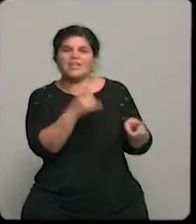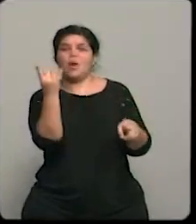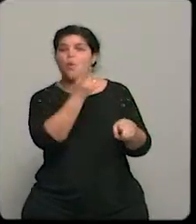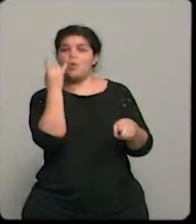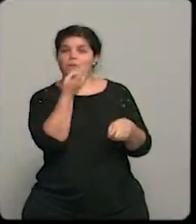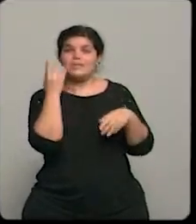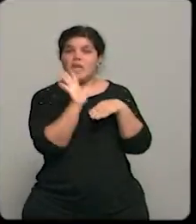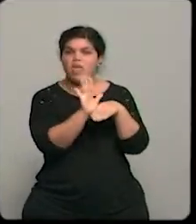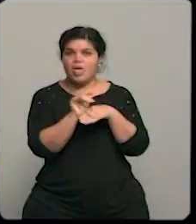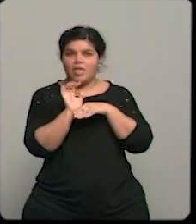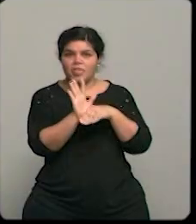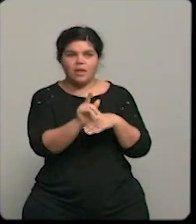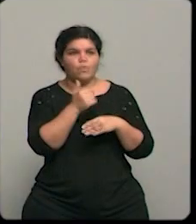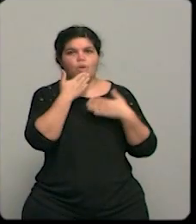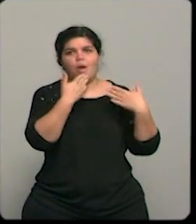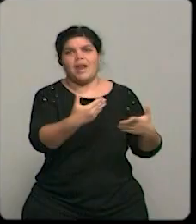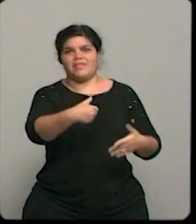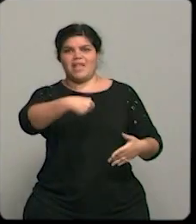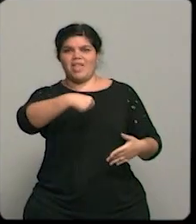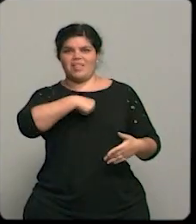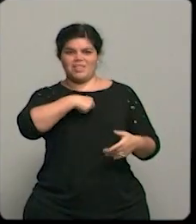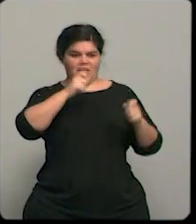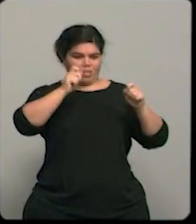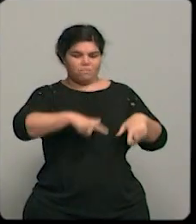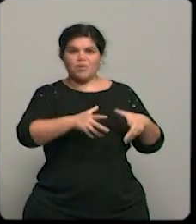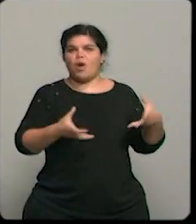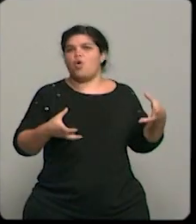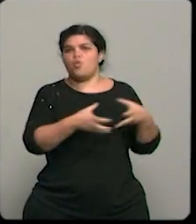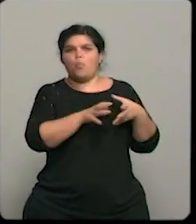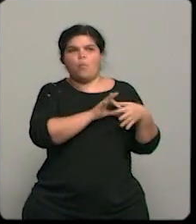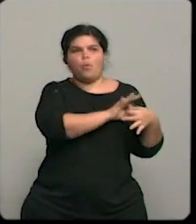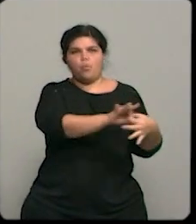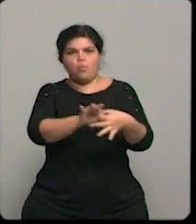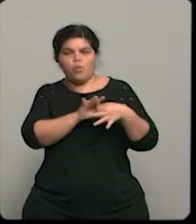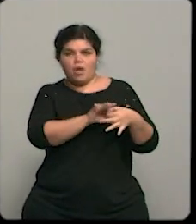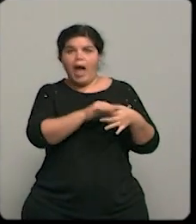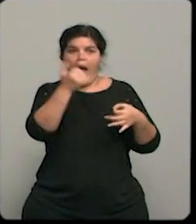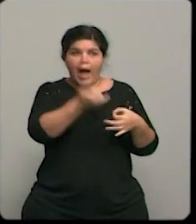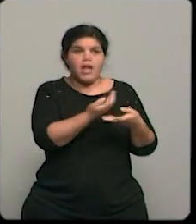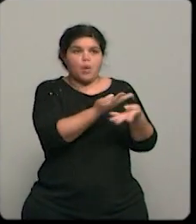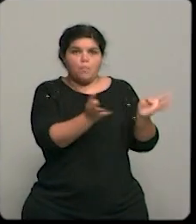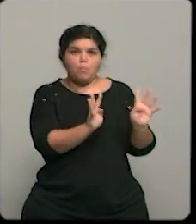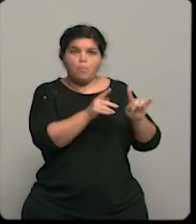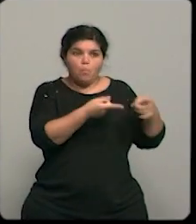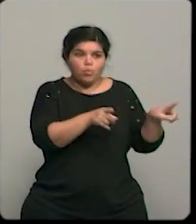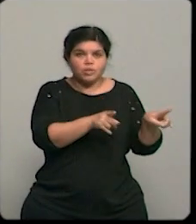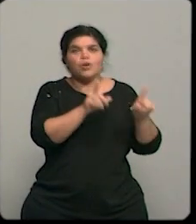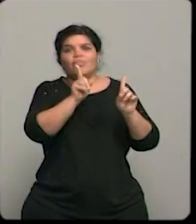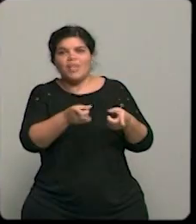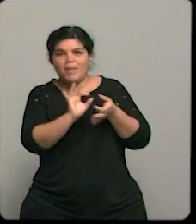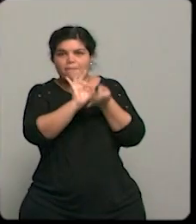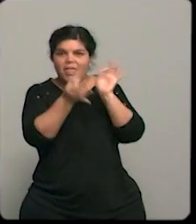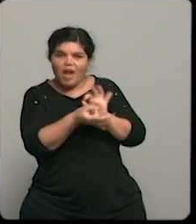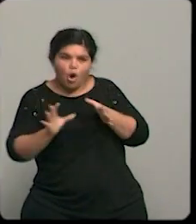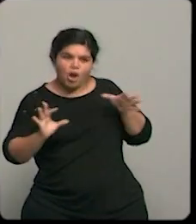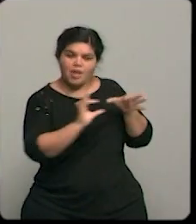contribuido muchísimo a darnos esta identidad. Y decimos, ¿las orquestas tienen un público? No. Eso es lo que mandaba